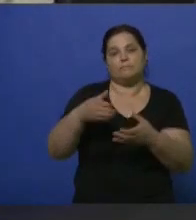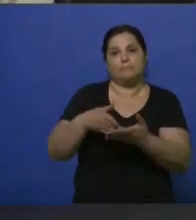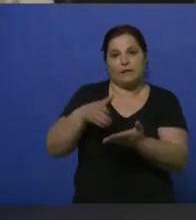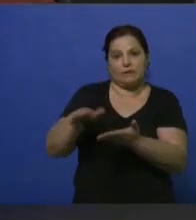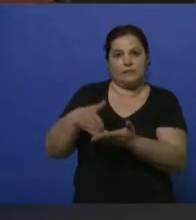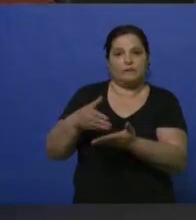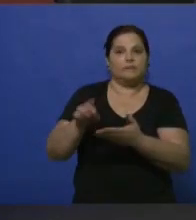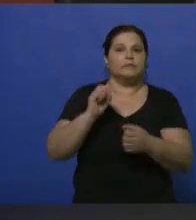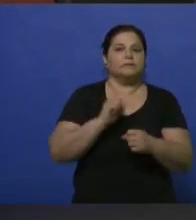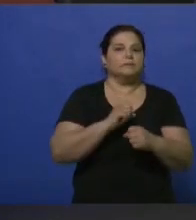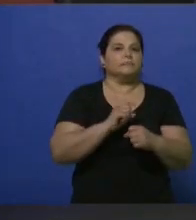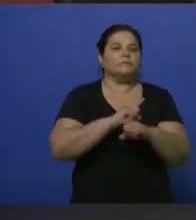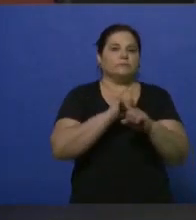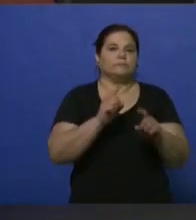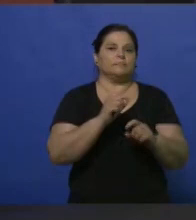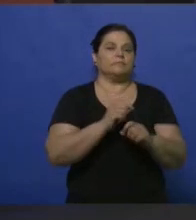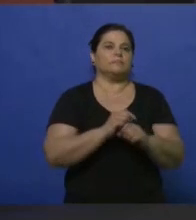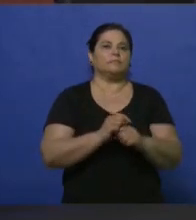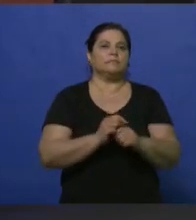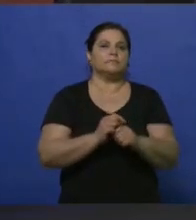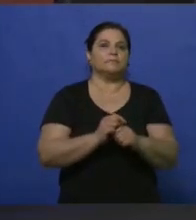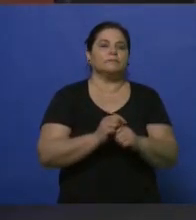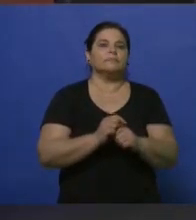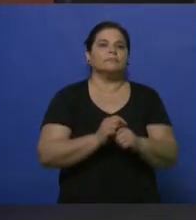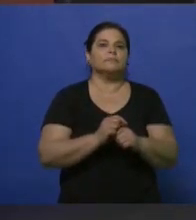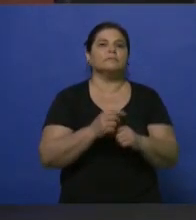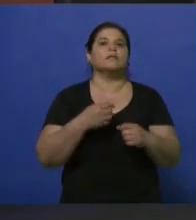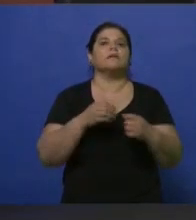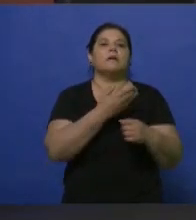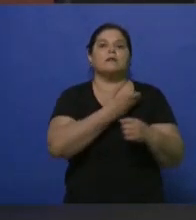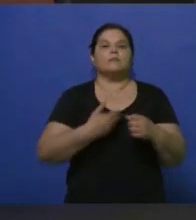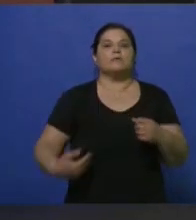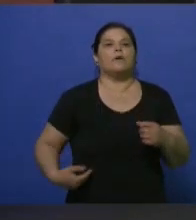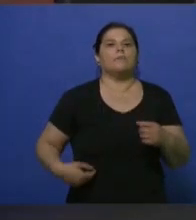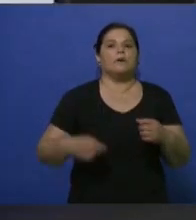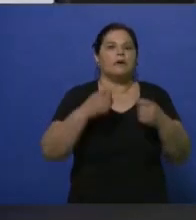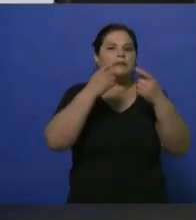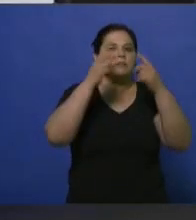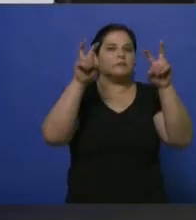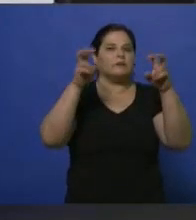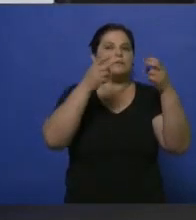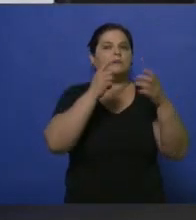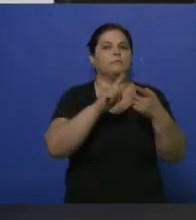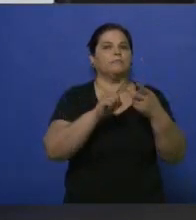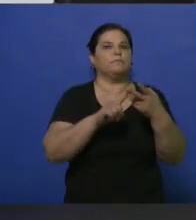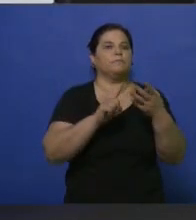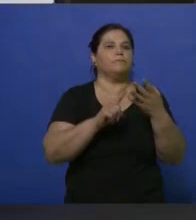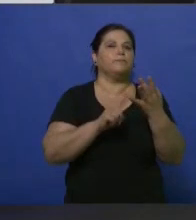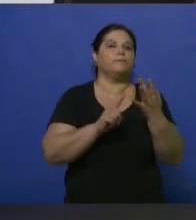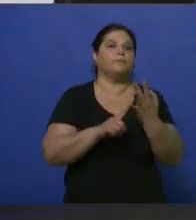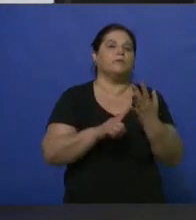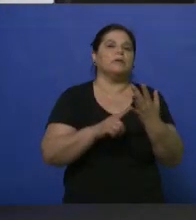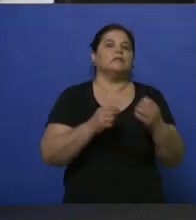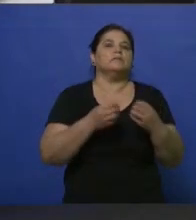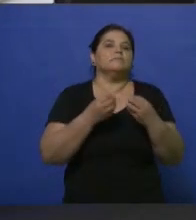se encuentra con una batería de temas que no puede resolver simultáneamente. Es como la historia de la